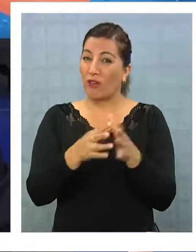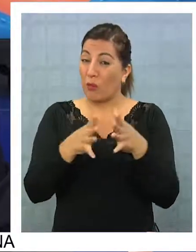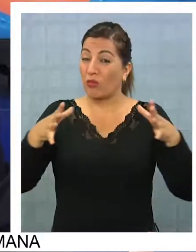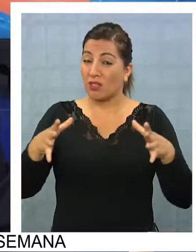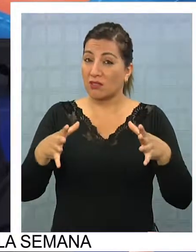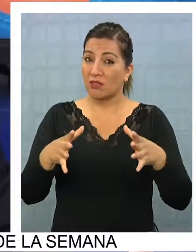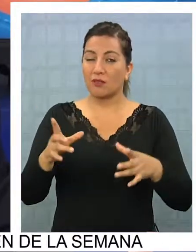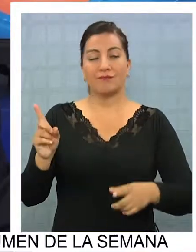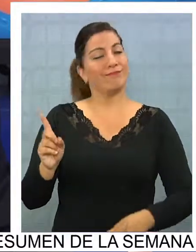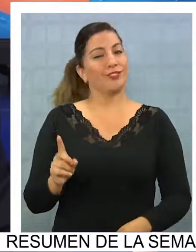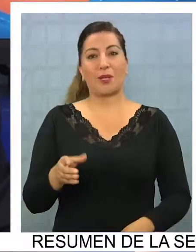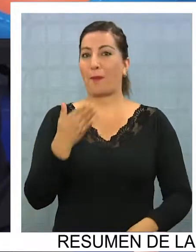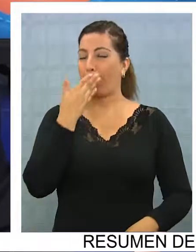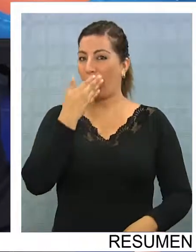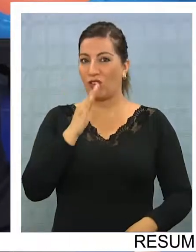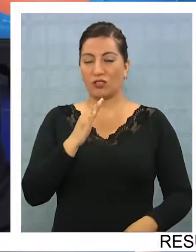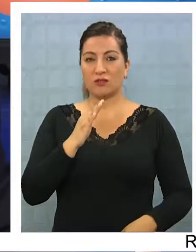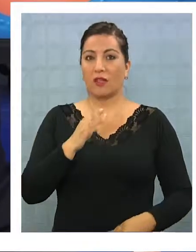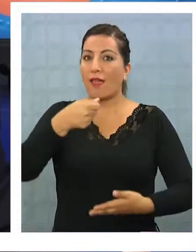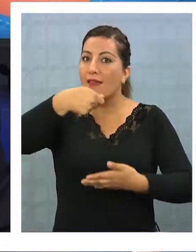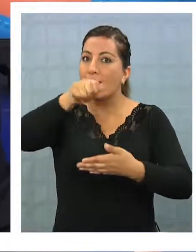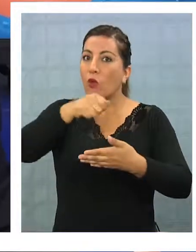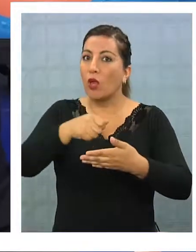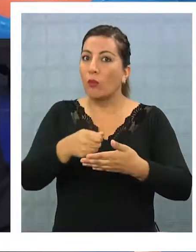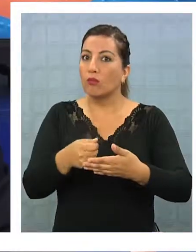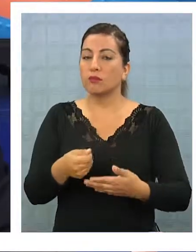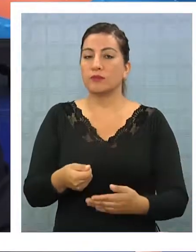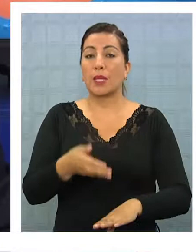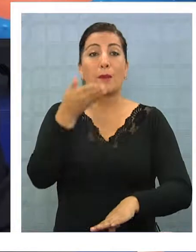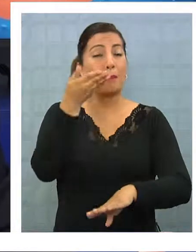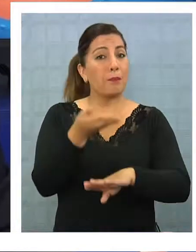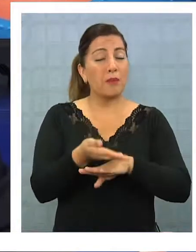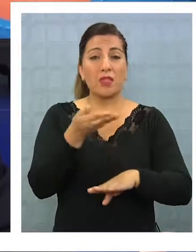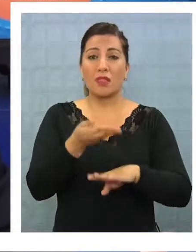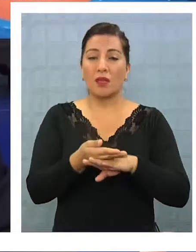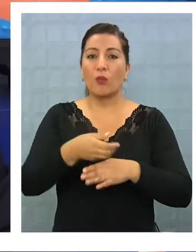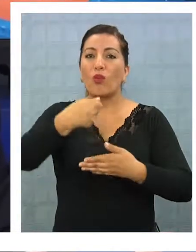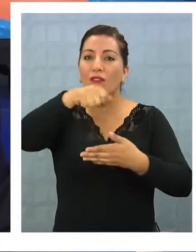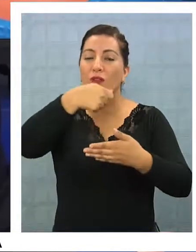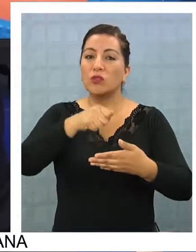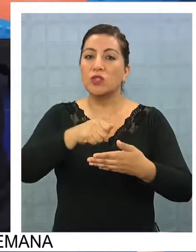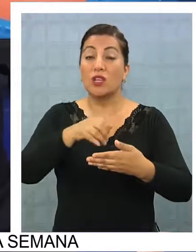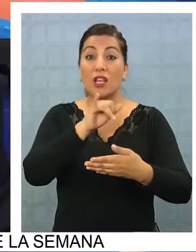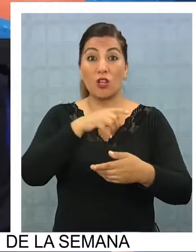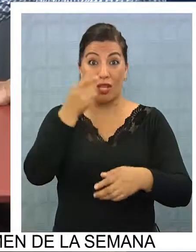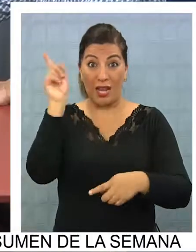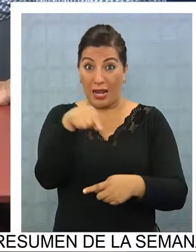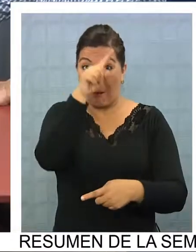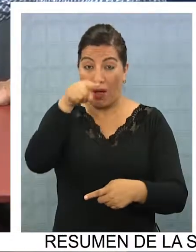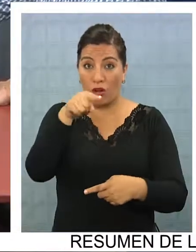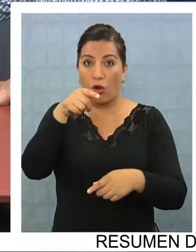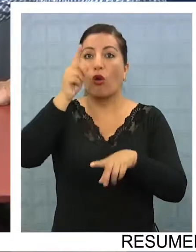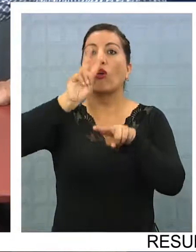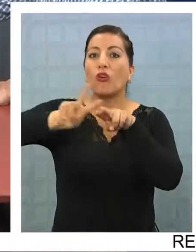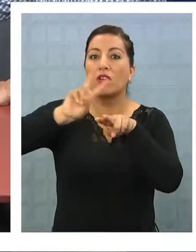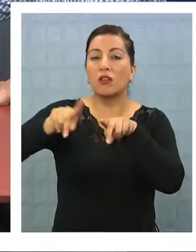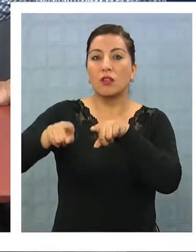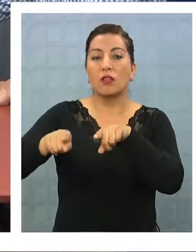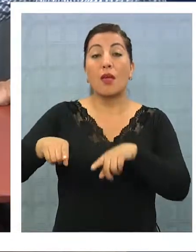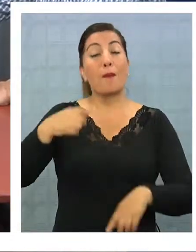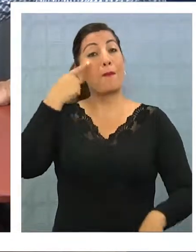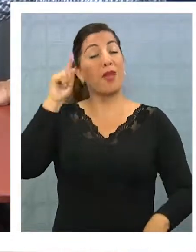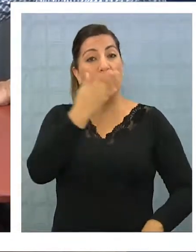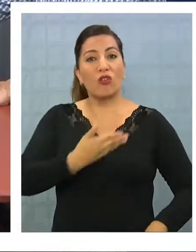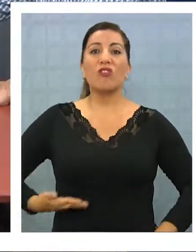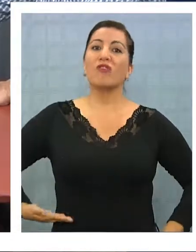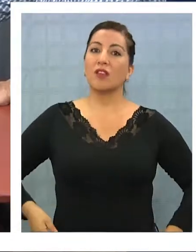problema, entonces hagamos la evaluación. ¿Qué pasó? Pidamos una evaluación independiente y corrijamos. Desgraciadamente el gobierno nos ha